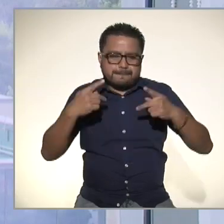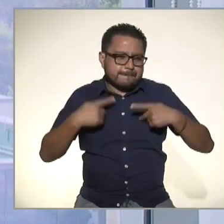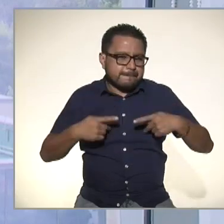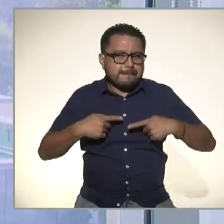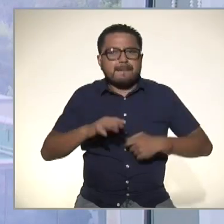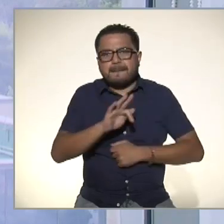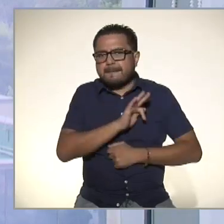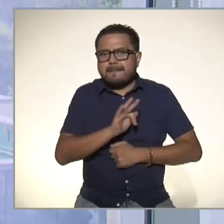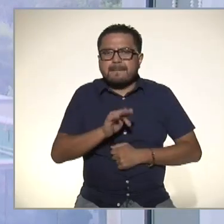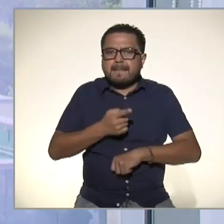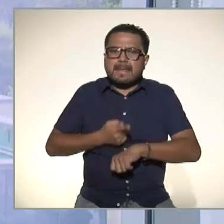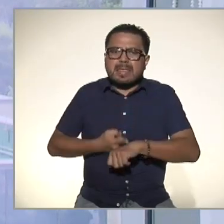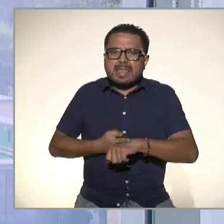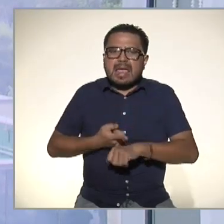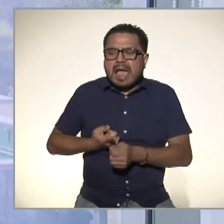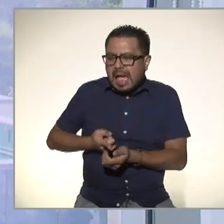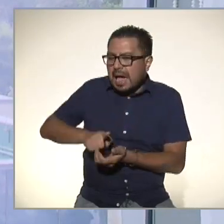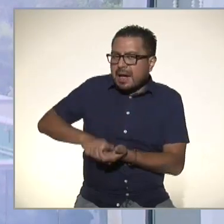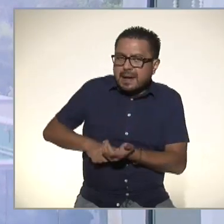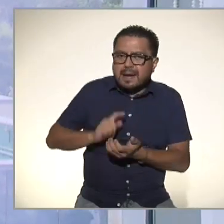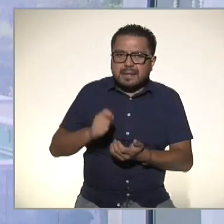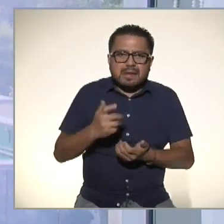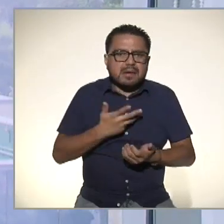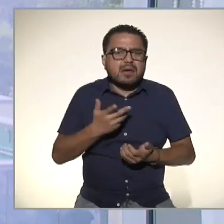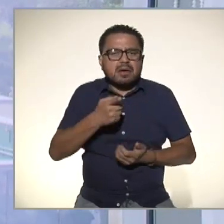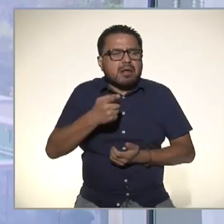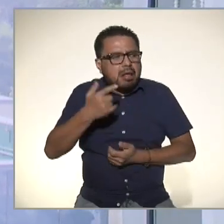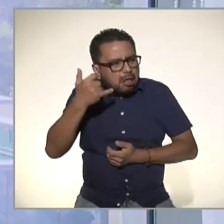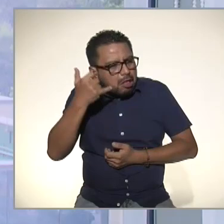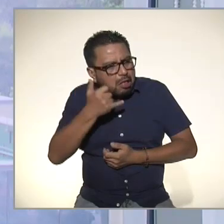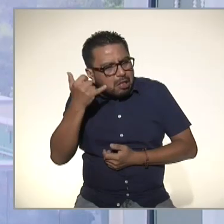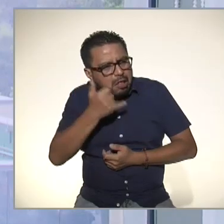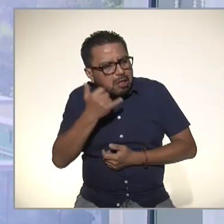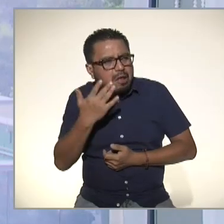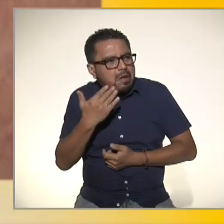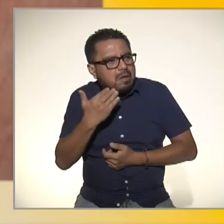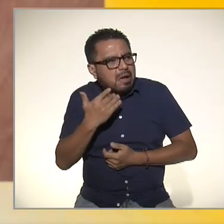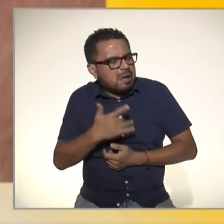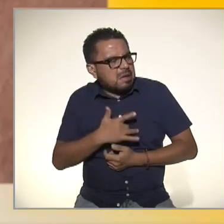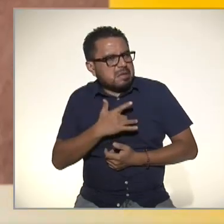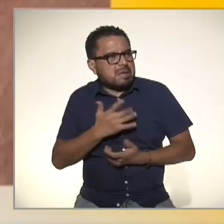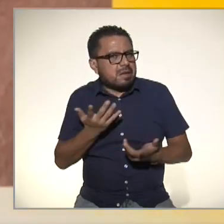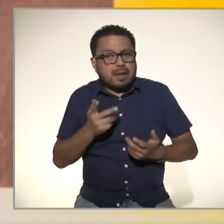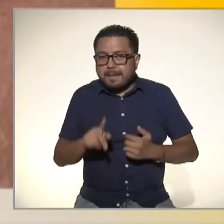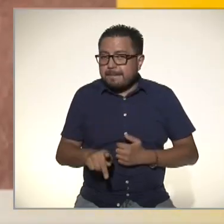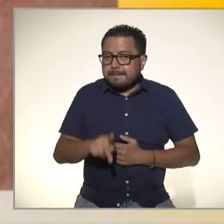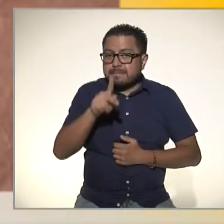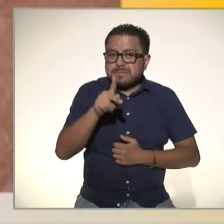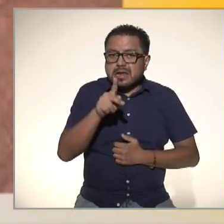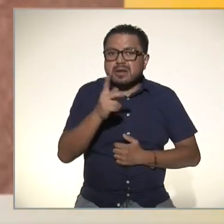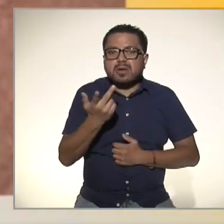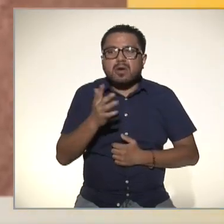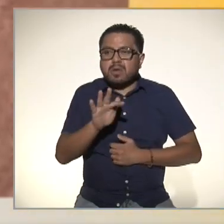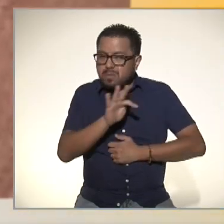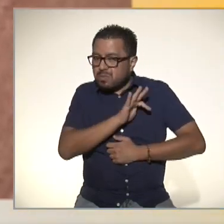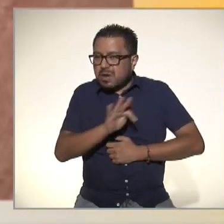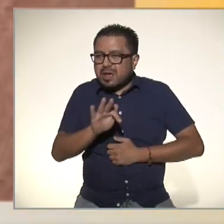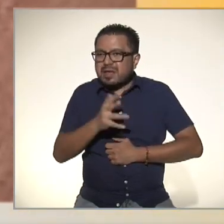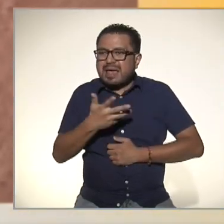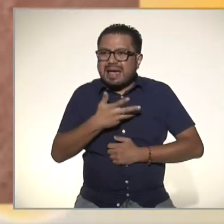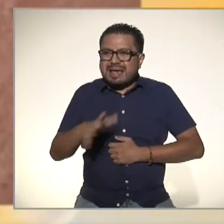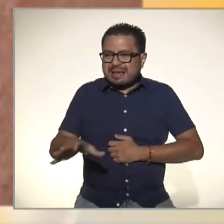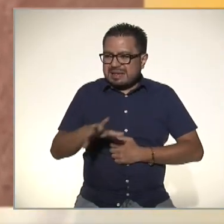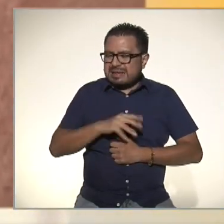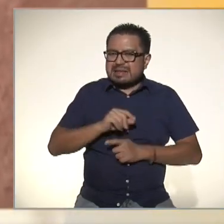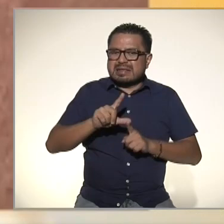puede llegar a tener alguna enfermedad de transmisión sexual sin siquiera tener una lesión. Pero también puede llegar a presentar lesiones después